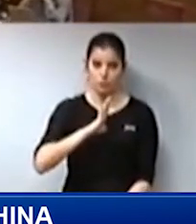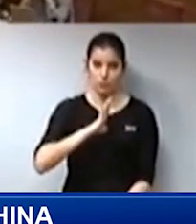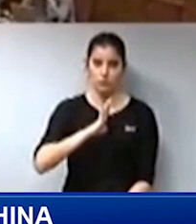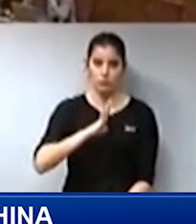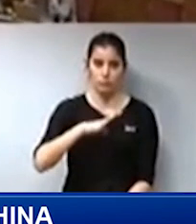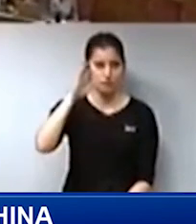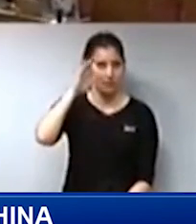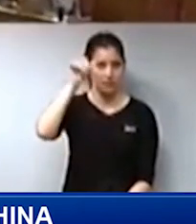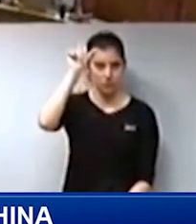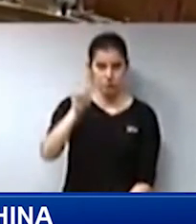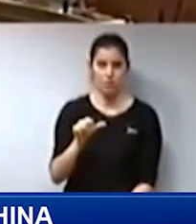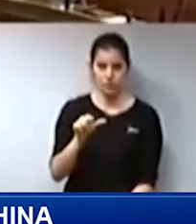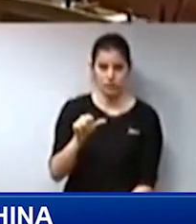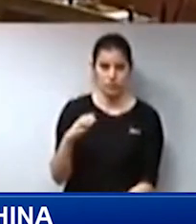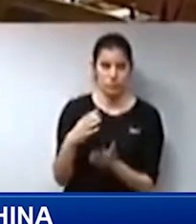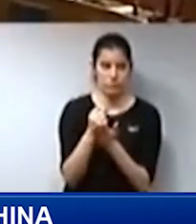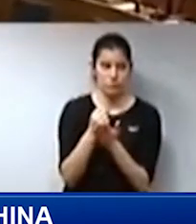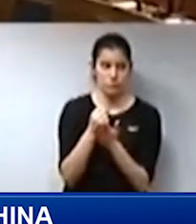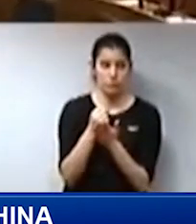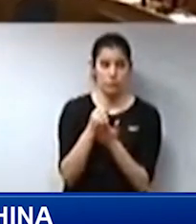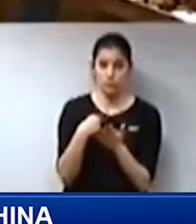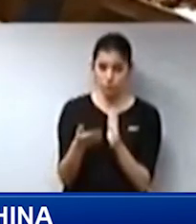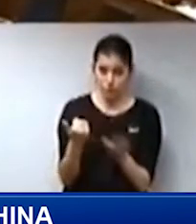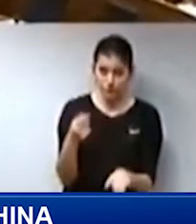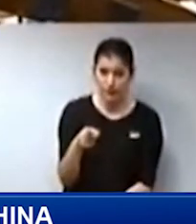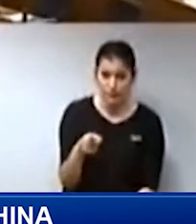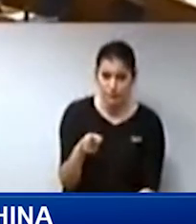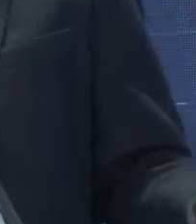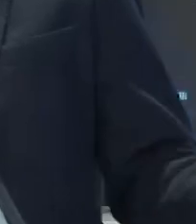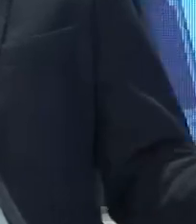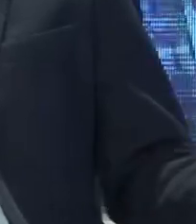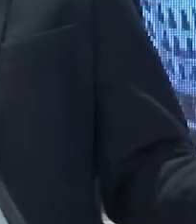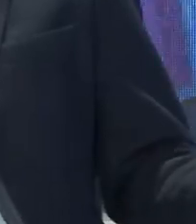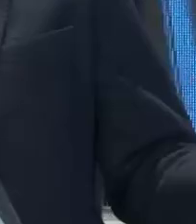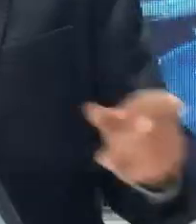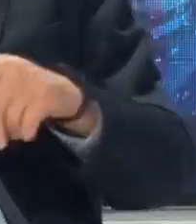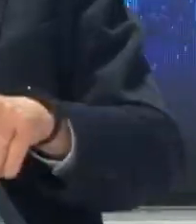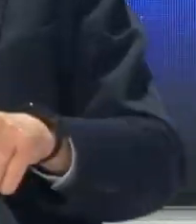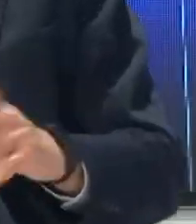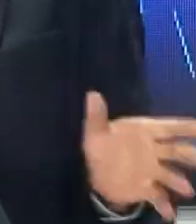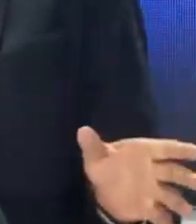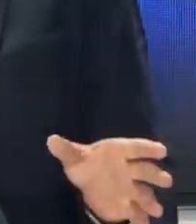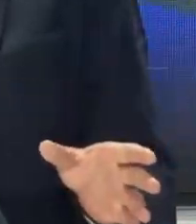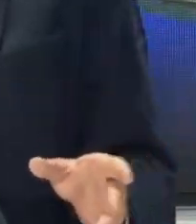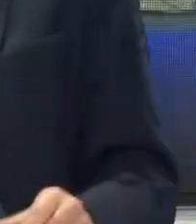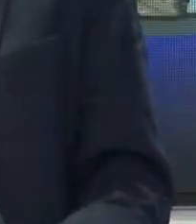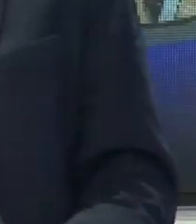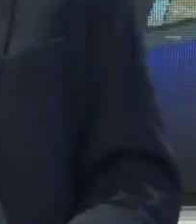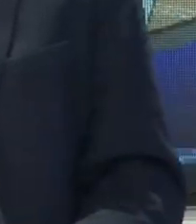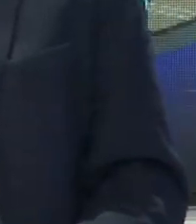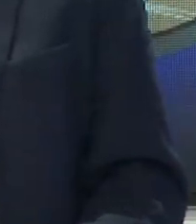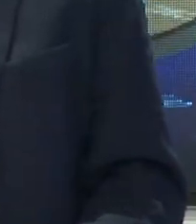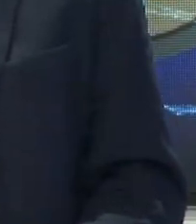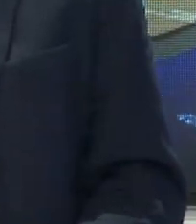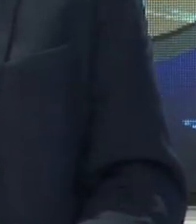hem escoltat tota l'emissió que acaba de dir vostè. Retira vostè el que acaba de dir. Bueno, Vicente, da la impressió que el tema de Mónica Oltra